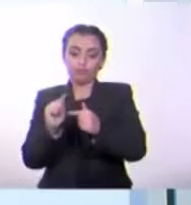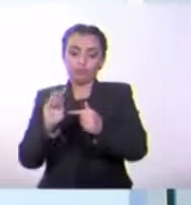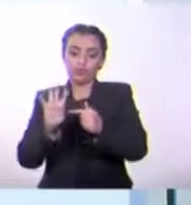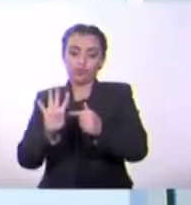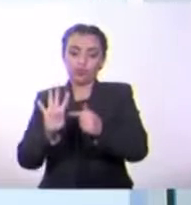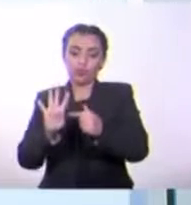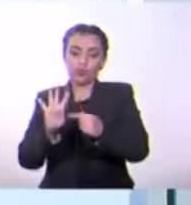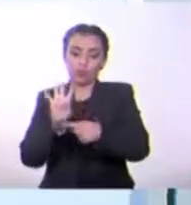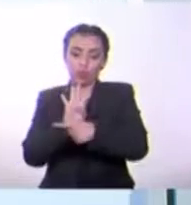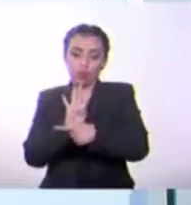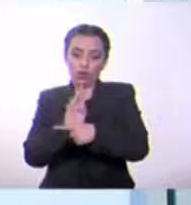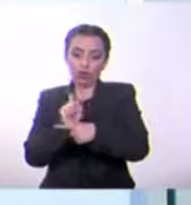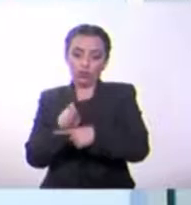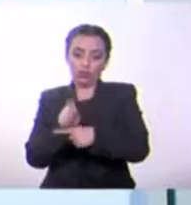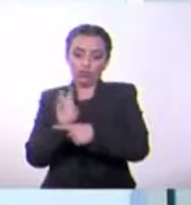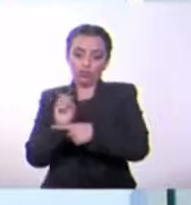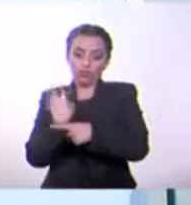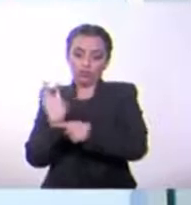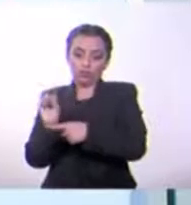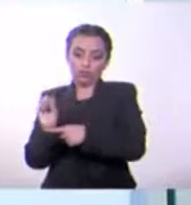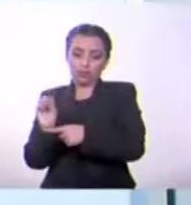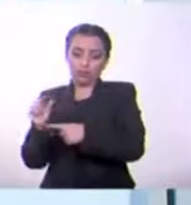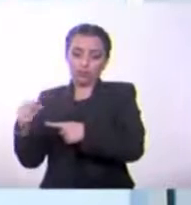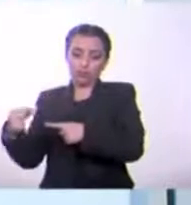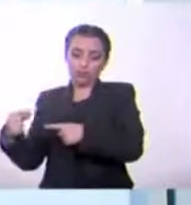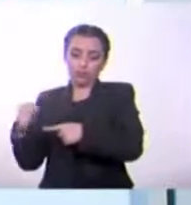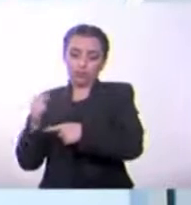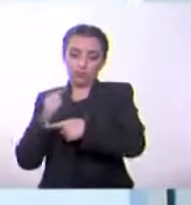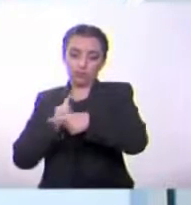entre su masa molar, que es